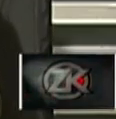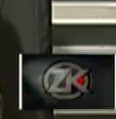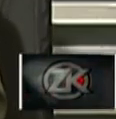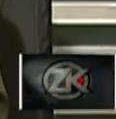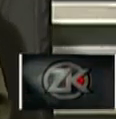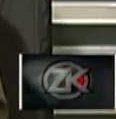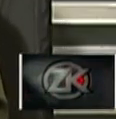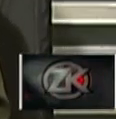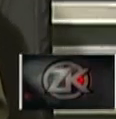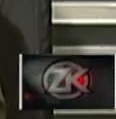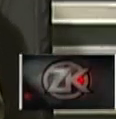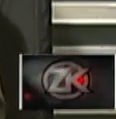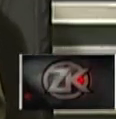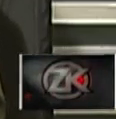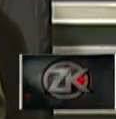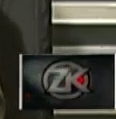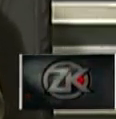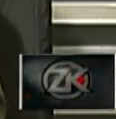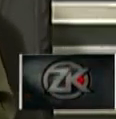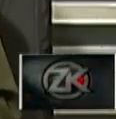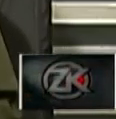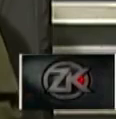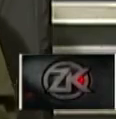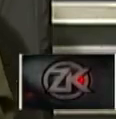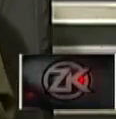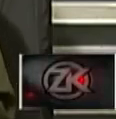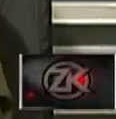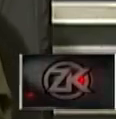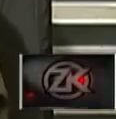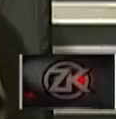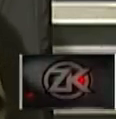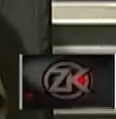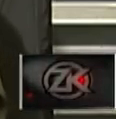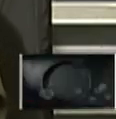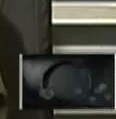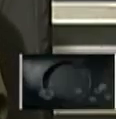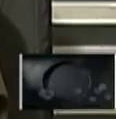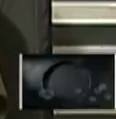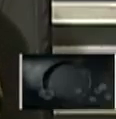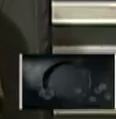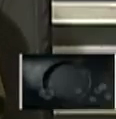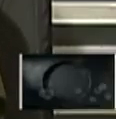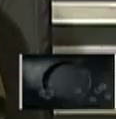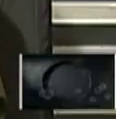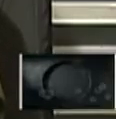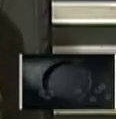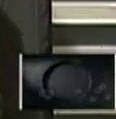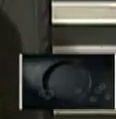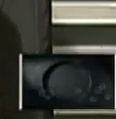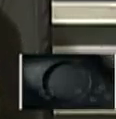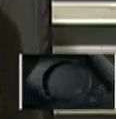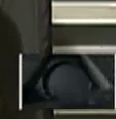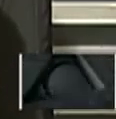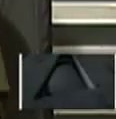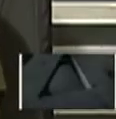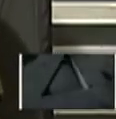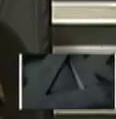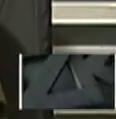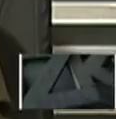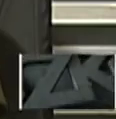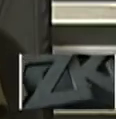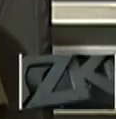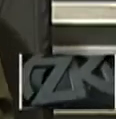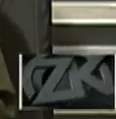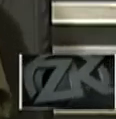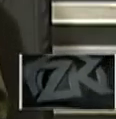El día de mañana también, por allá por el Teatro Nacional, van a estar unos compañeros de Senegal junto con el Grupo Madera. Se llama el evento Gore,